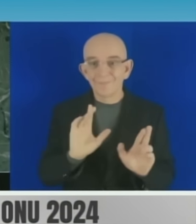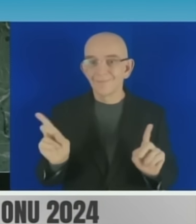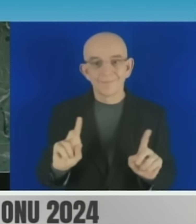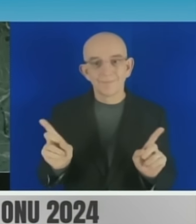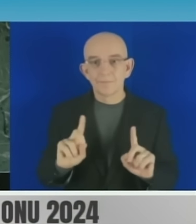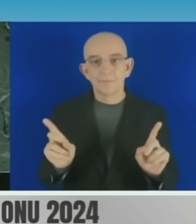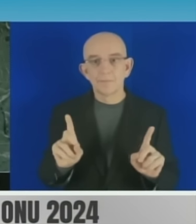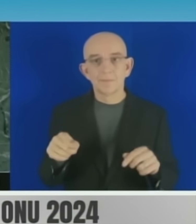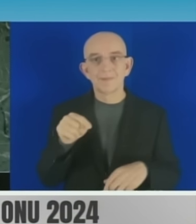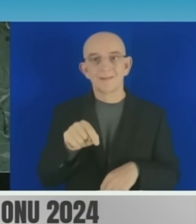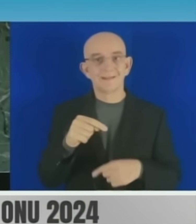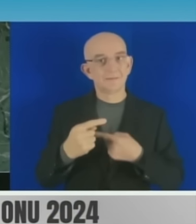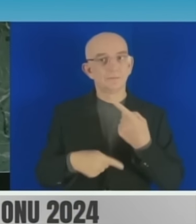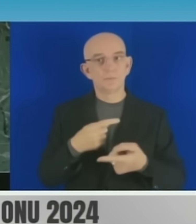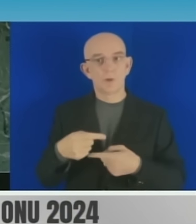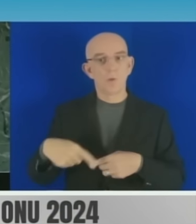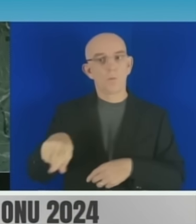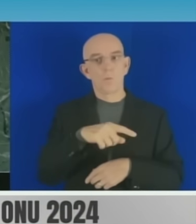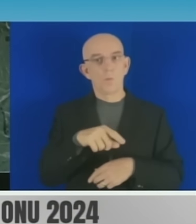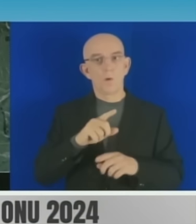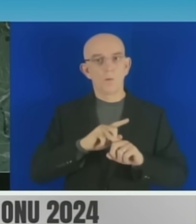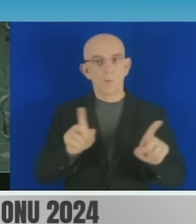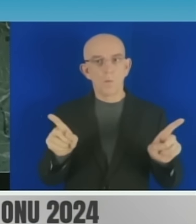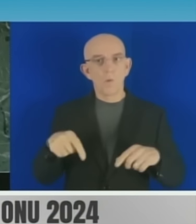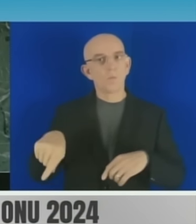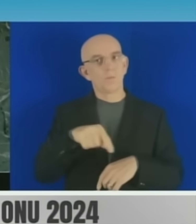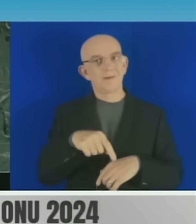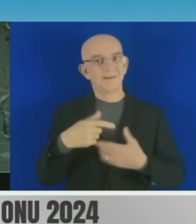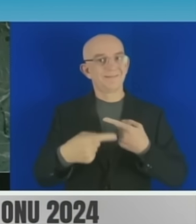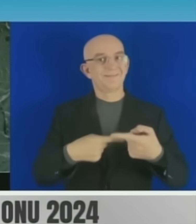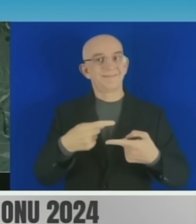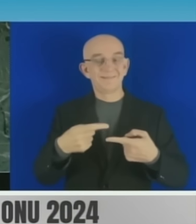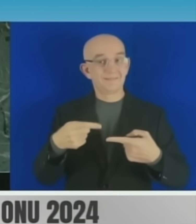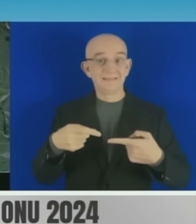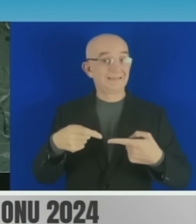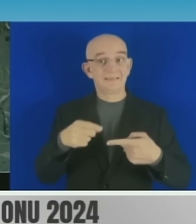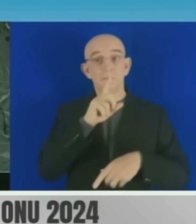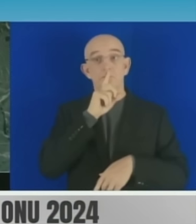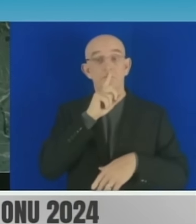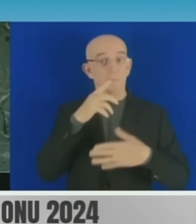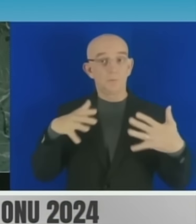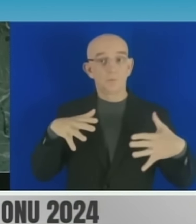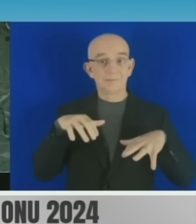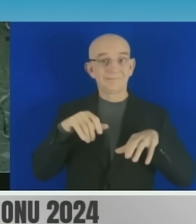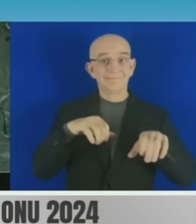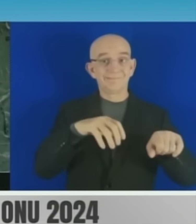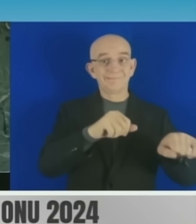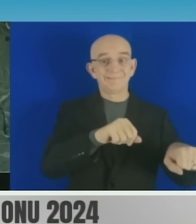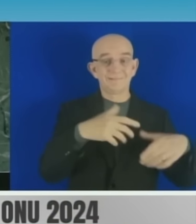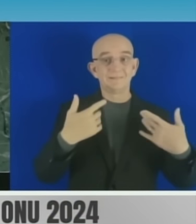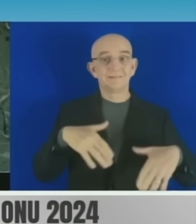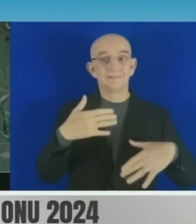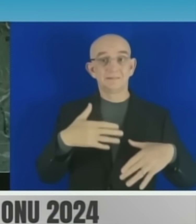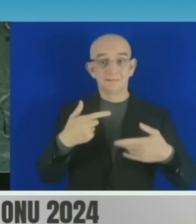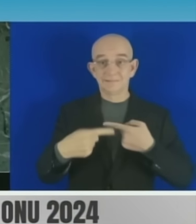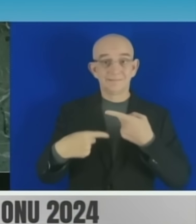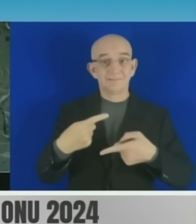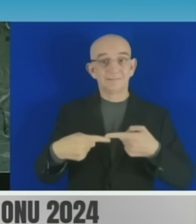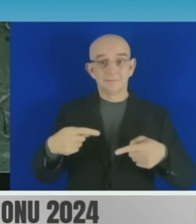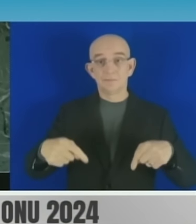potencia ocupante que sigue cometiendo con total impunidad graves violaciones al derecho internacional.